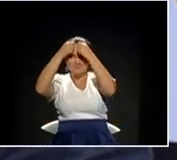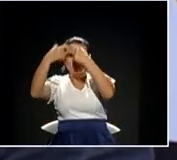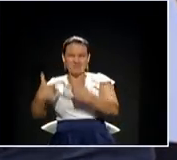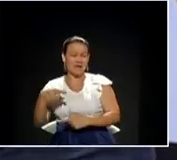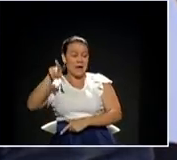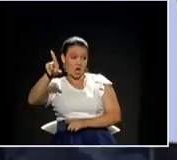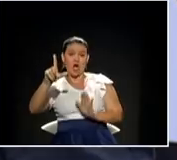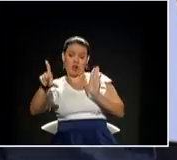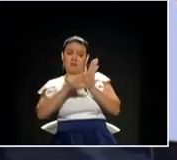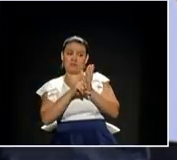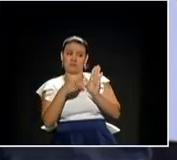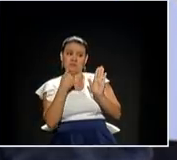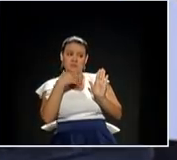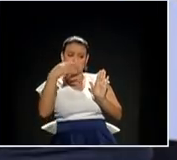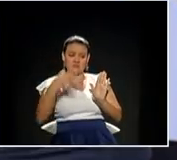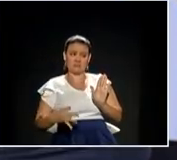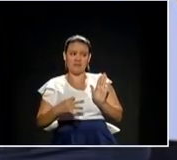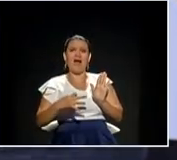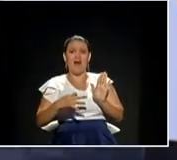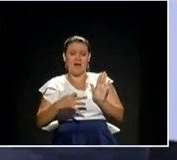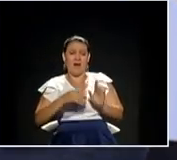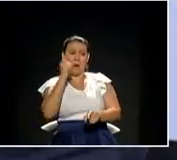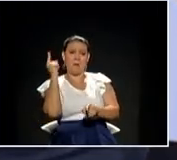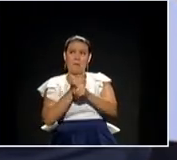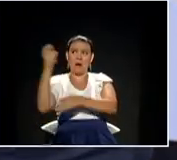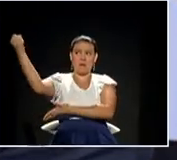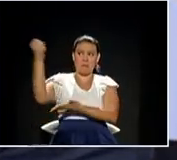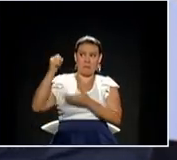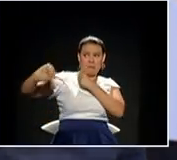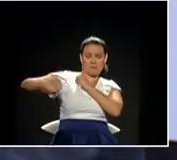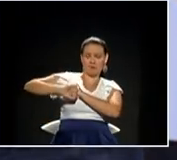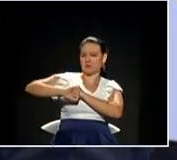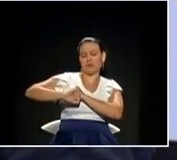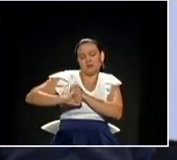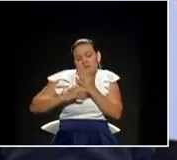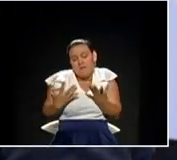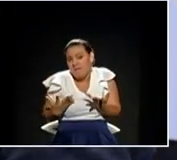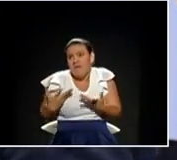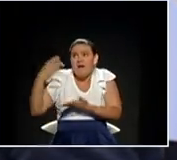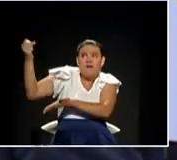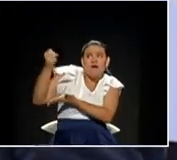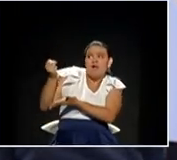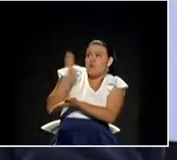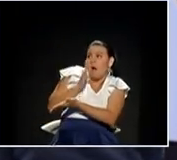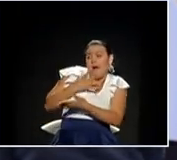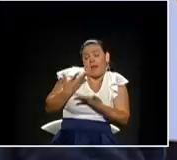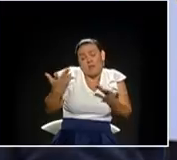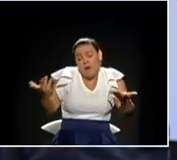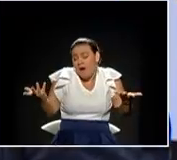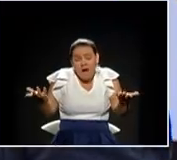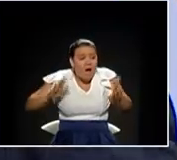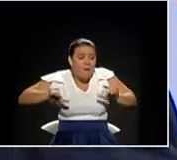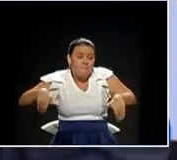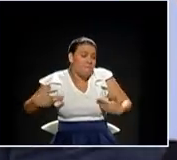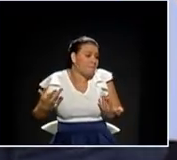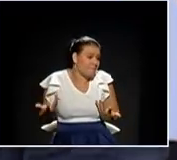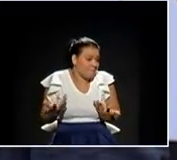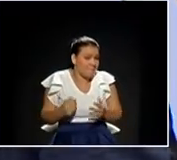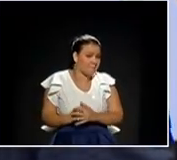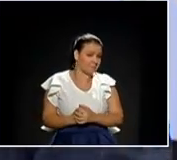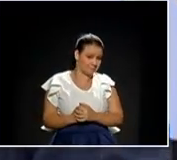ley no significa que tenga que ser financiada si no hay los recursos pero no hay los recursos entonces yo si quiero